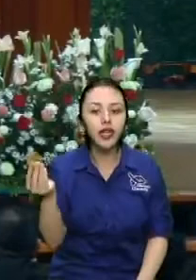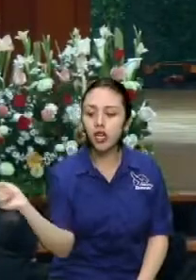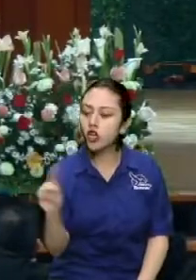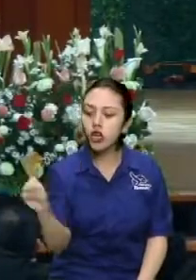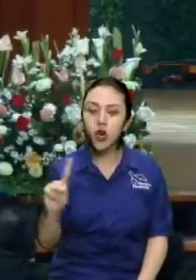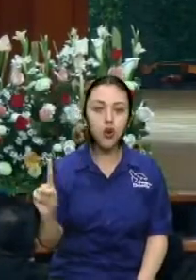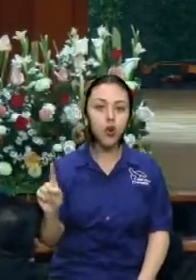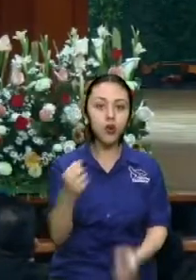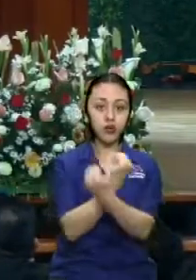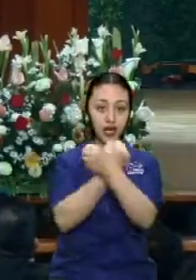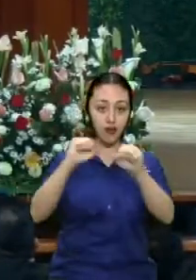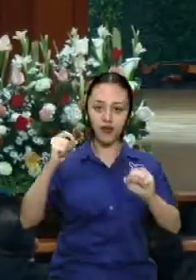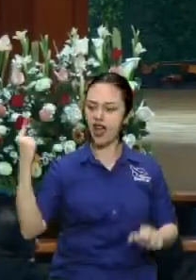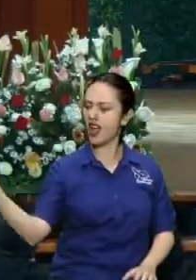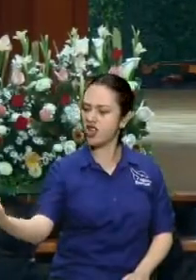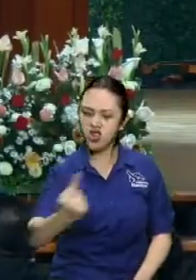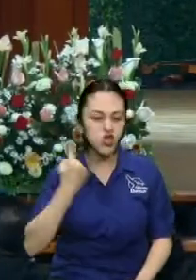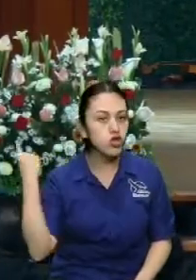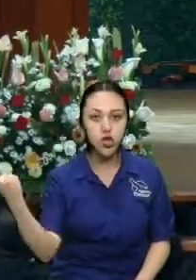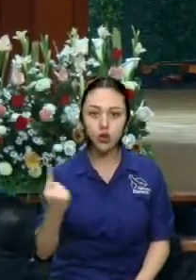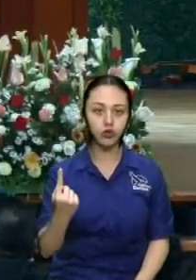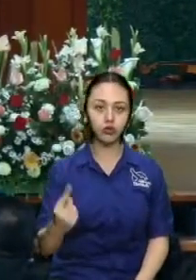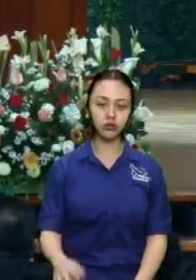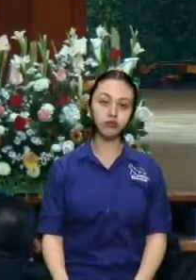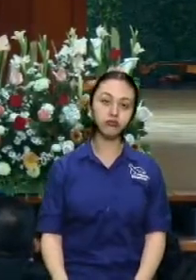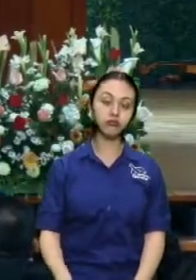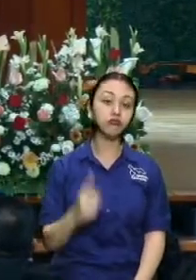uno? Si estaba lleno de enfermos.